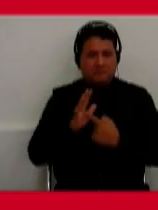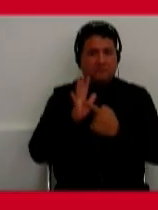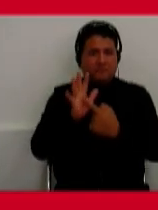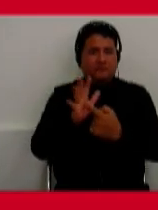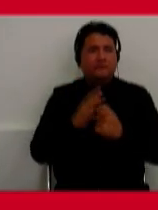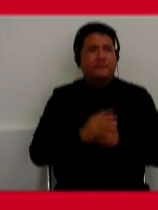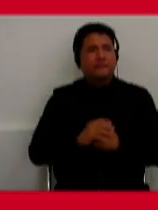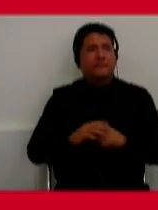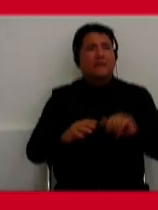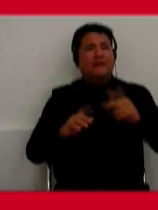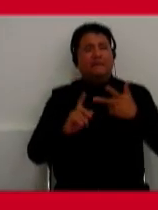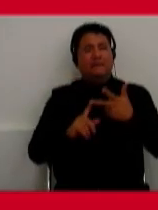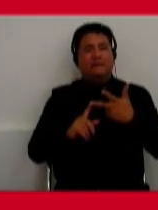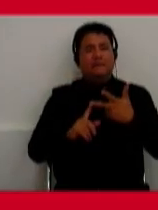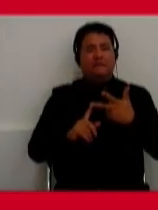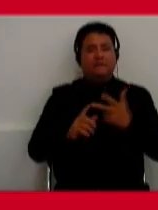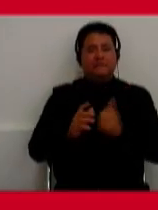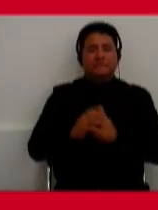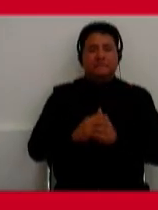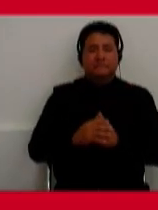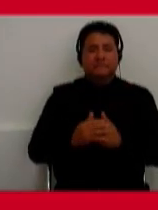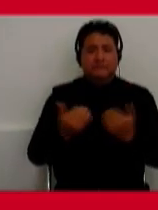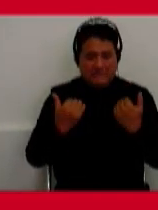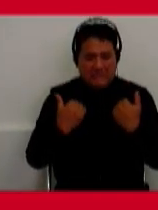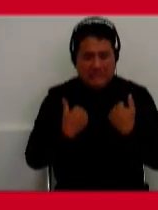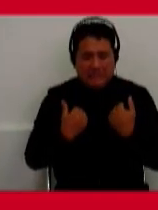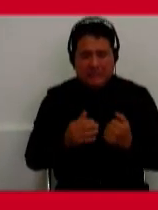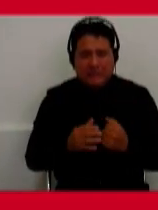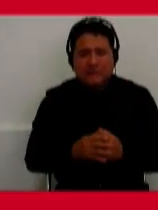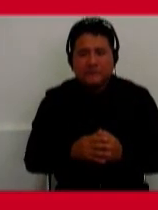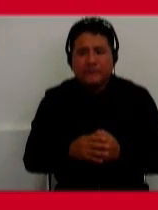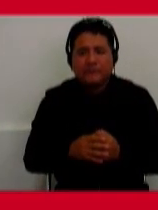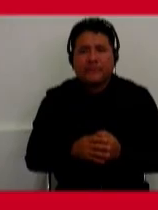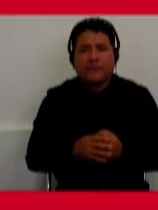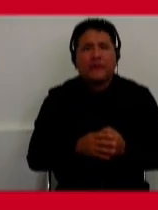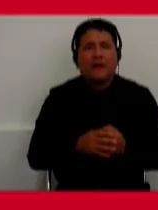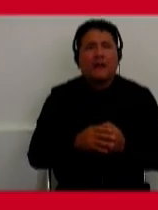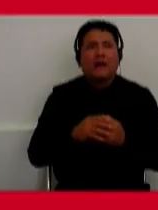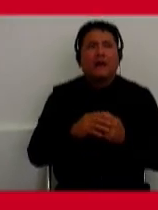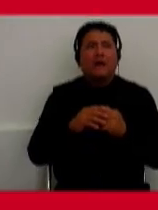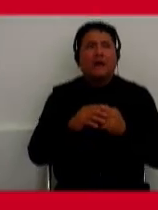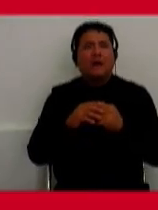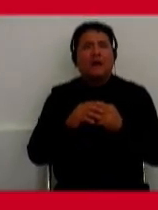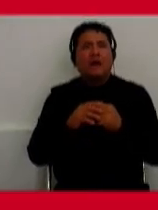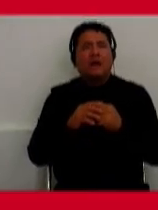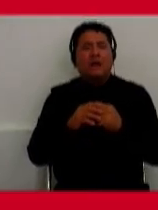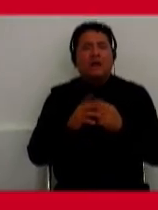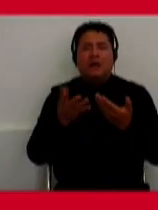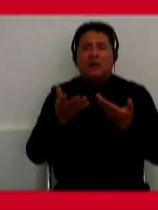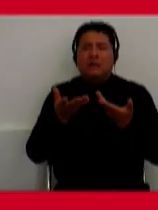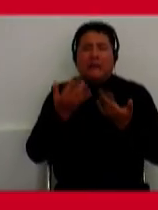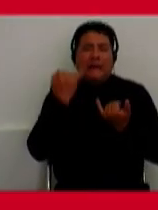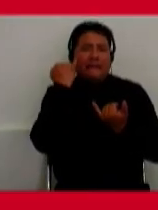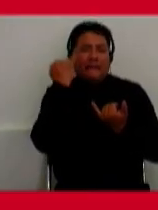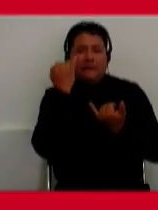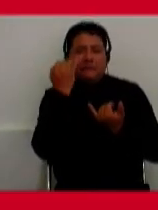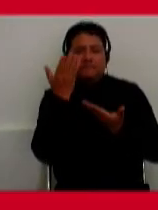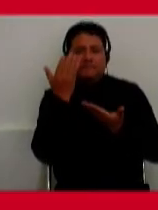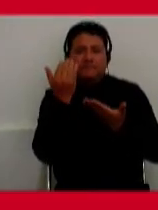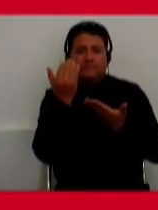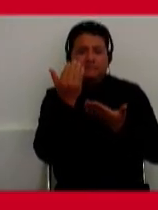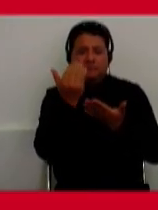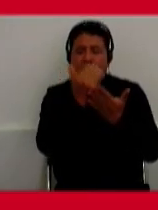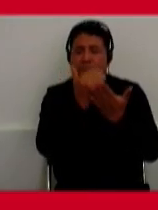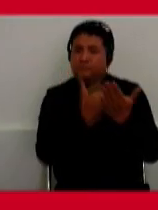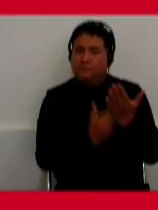tercer paso, se tiene la definición de los parámetros geomecánicos y restricciones en base a la